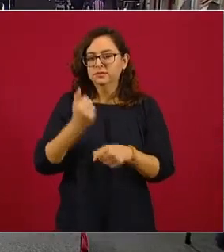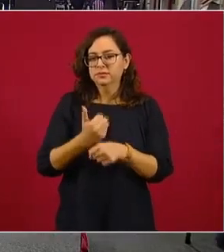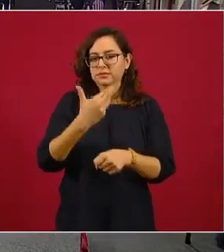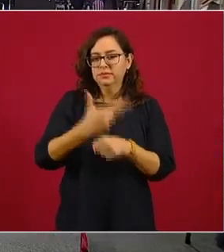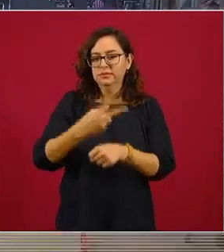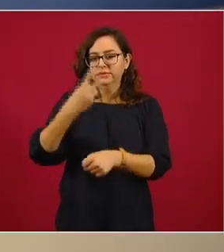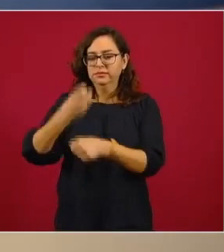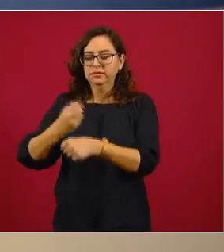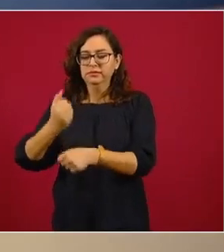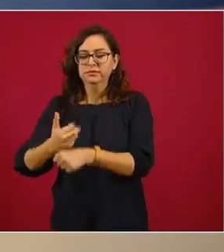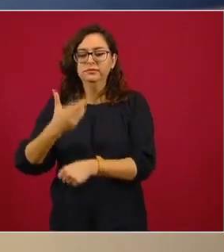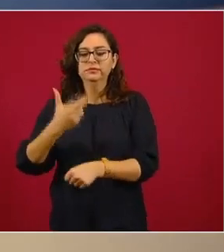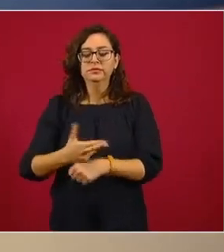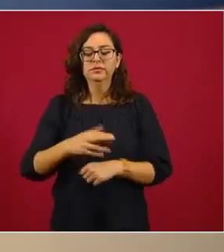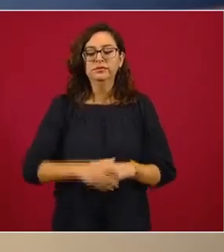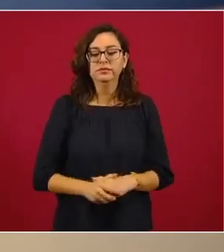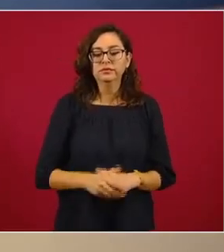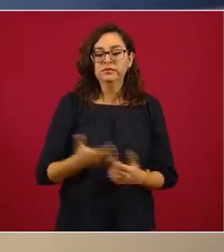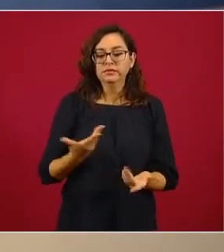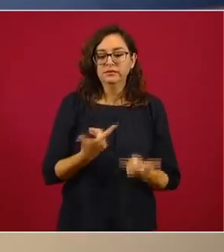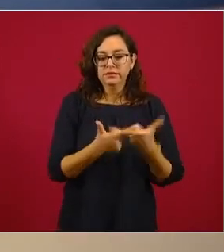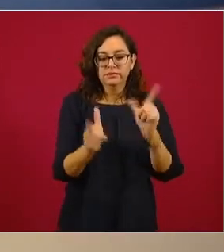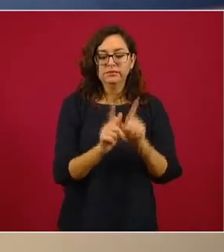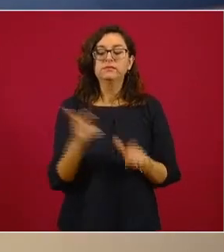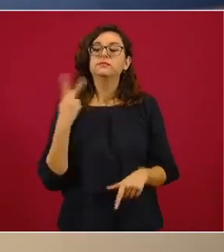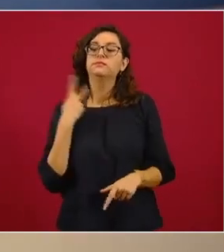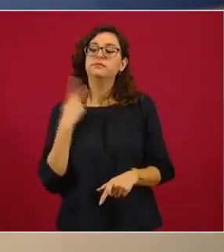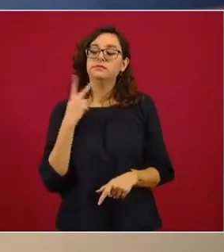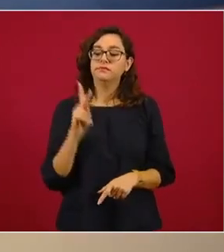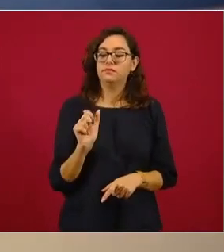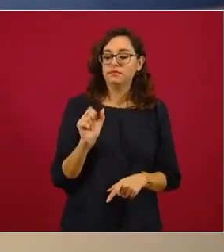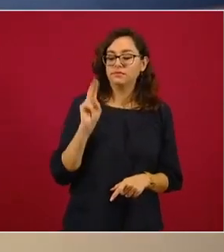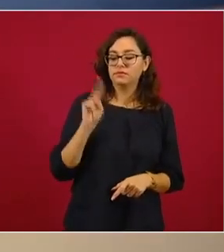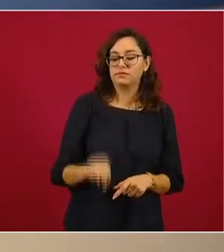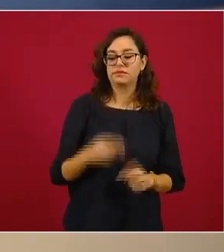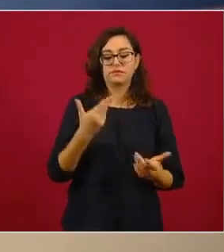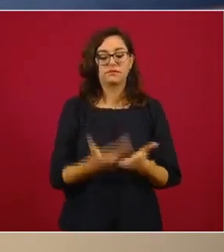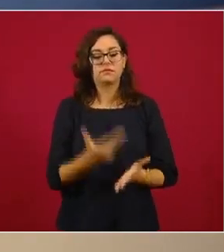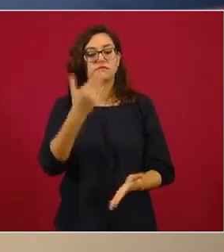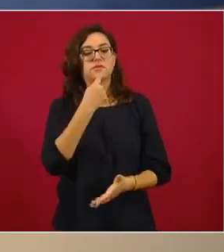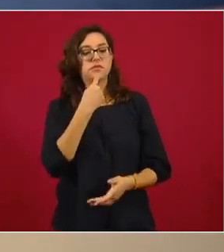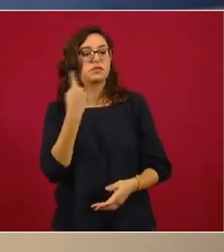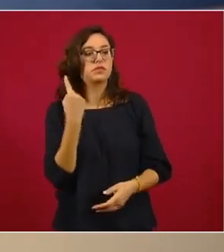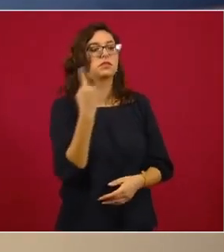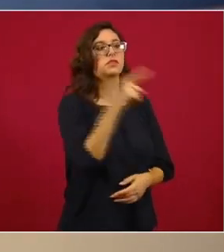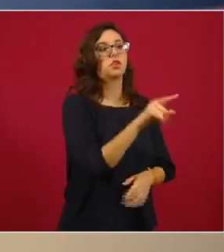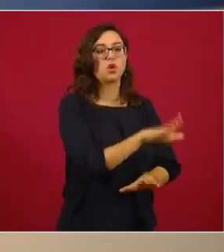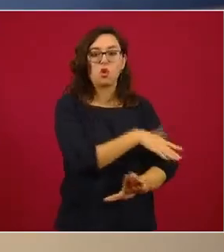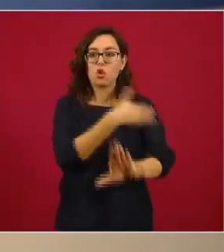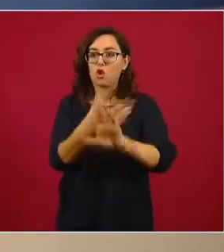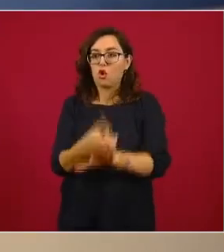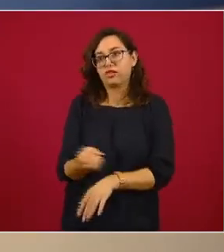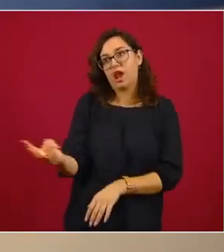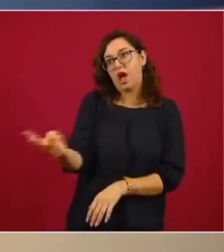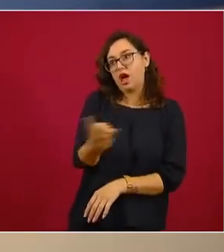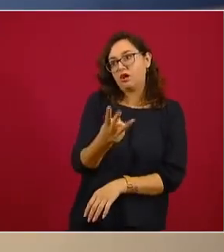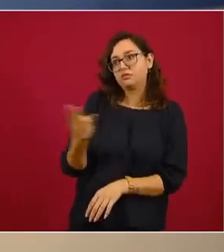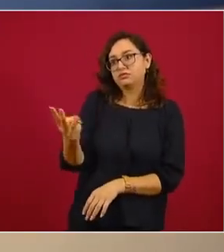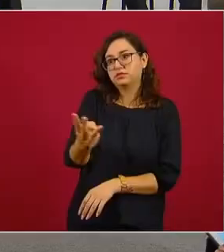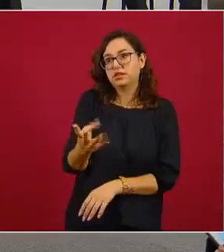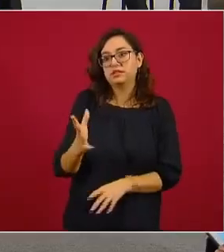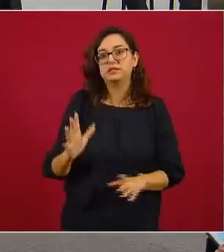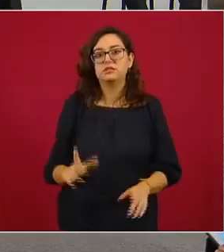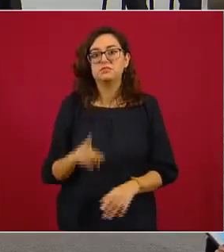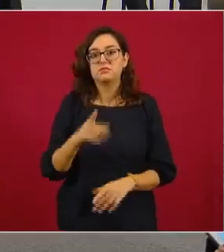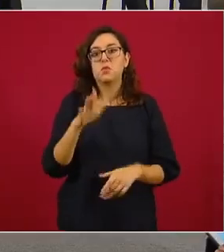Partido Acción Nacional presentó una denuncia contra los tres por lo que ellos llaman el mal manejo de la pandemia. ¿Alguna opinión al